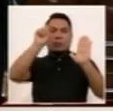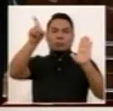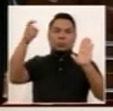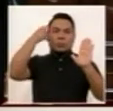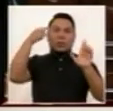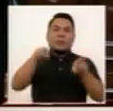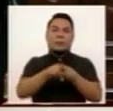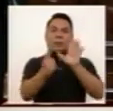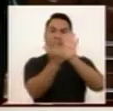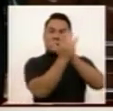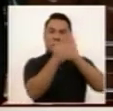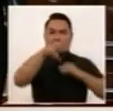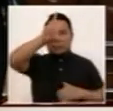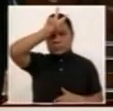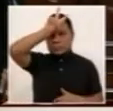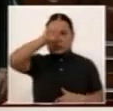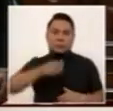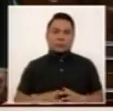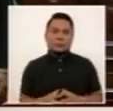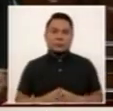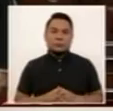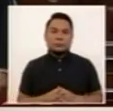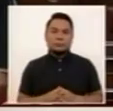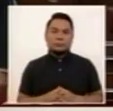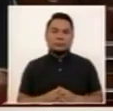y las leyes del Perú.